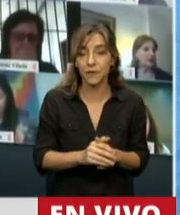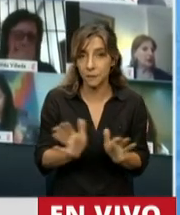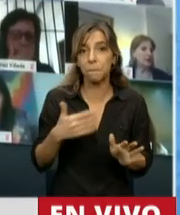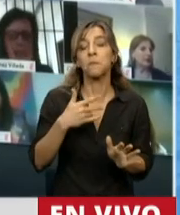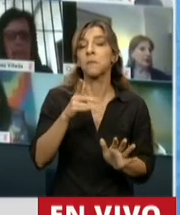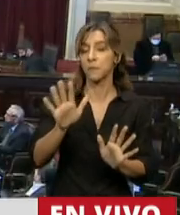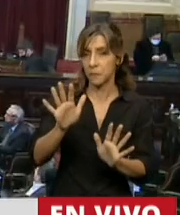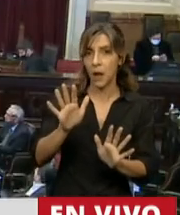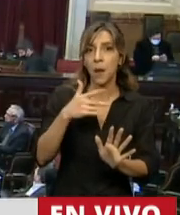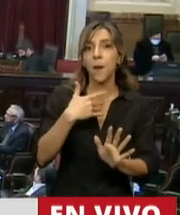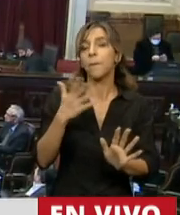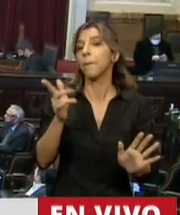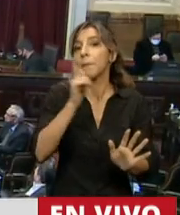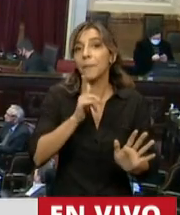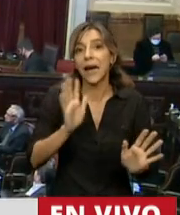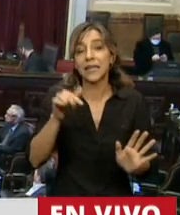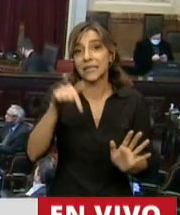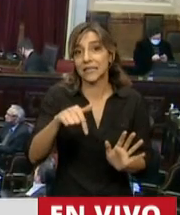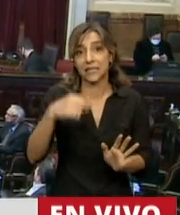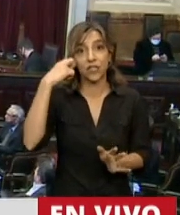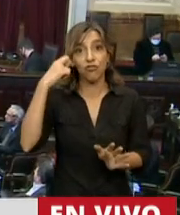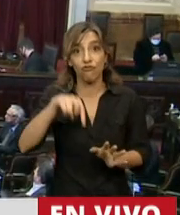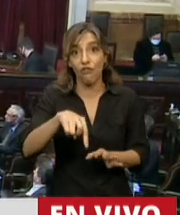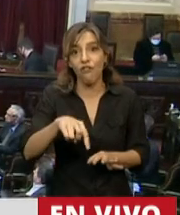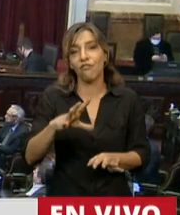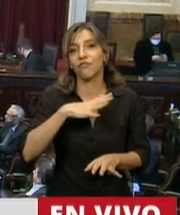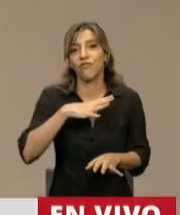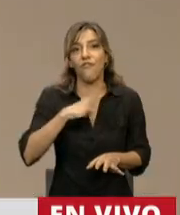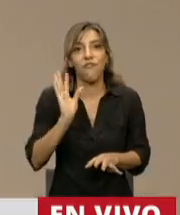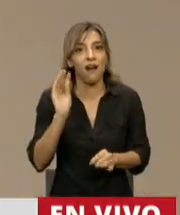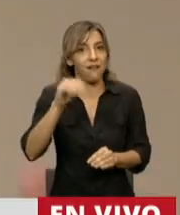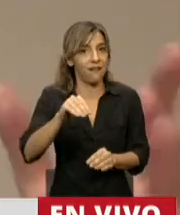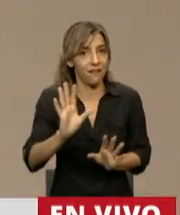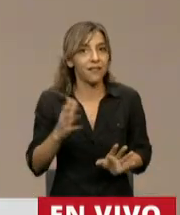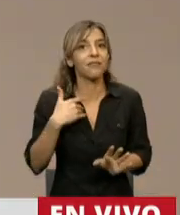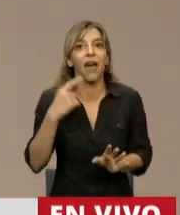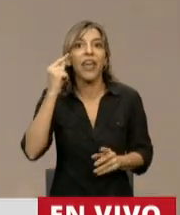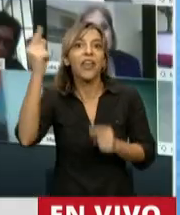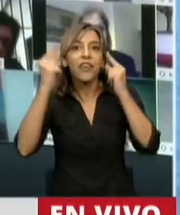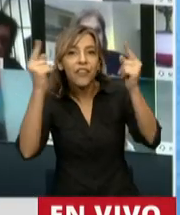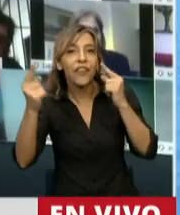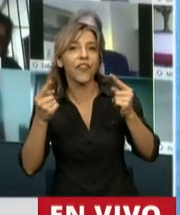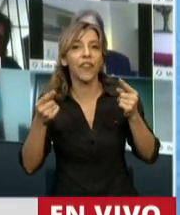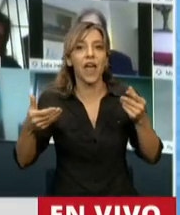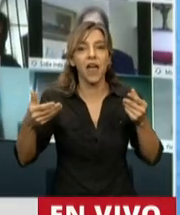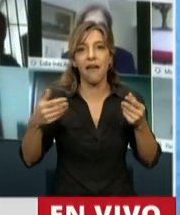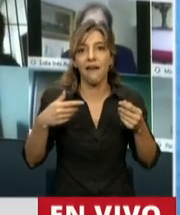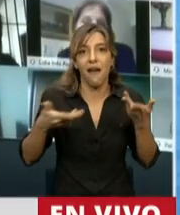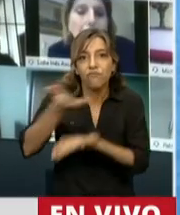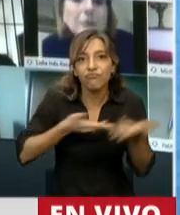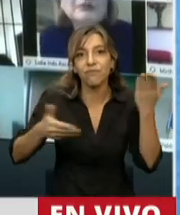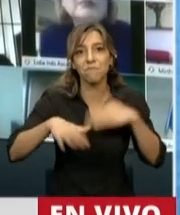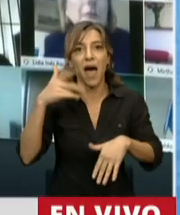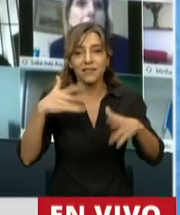creo que tenemos que bregar en el Congreso por tener un Congreso más independiente, con más aporte de idea, con menos chicana, con más escucha.